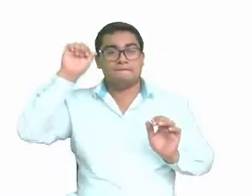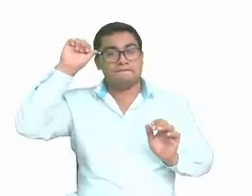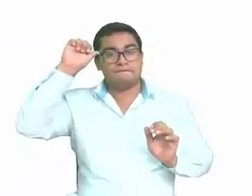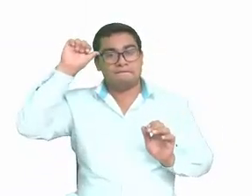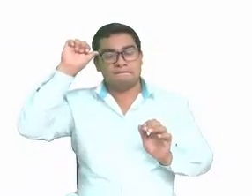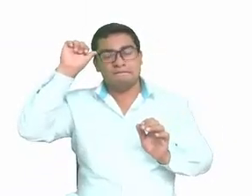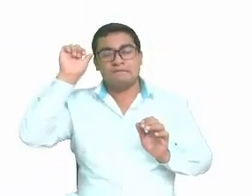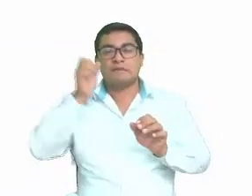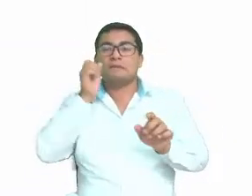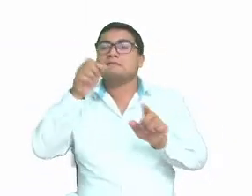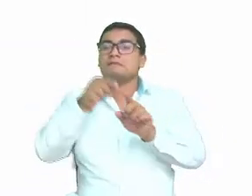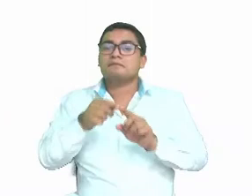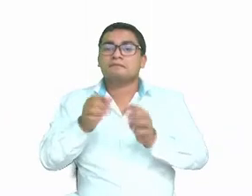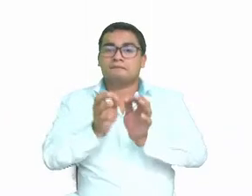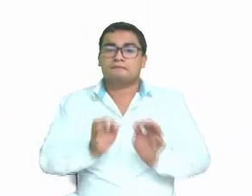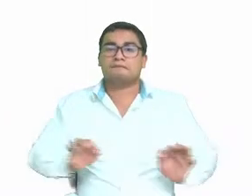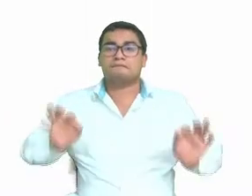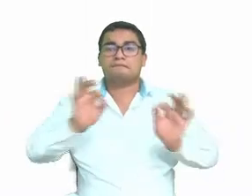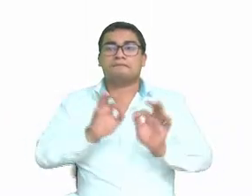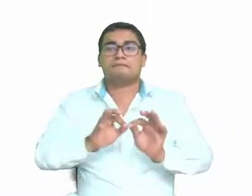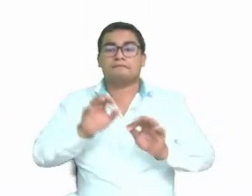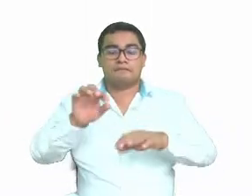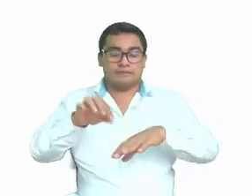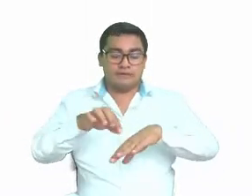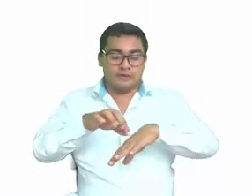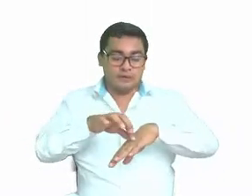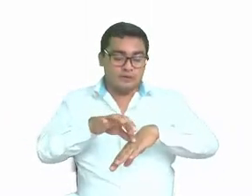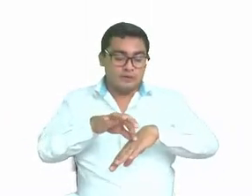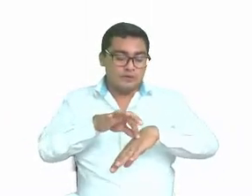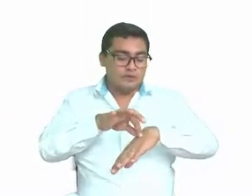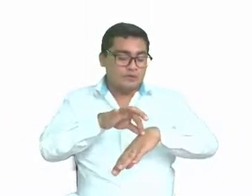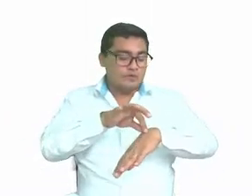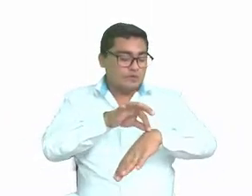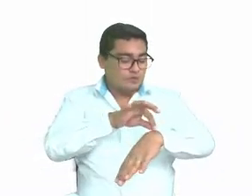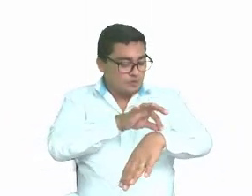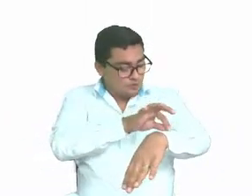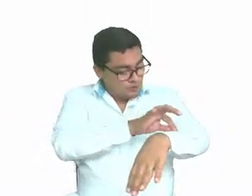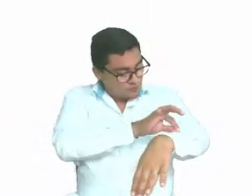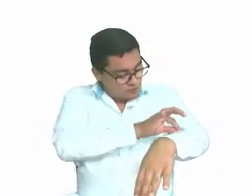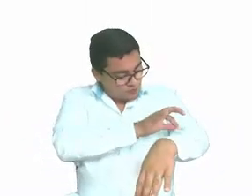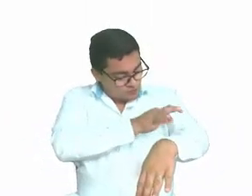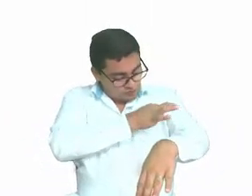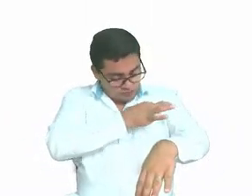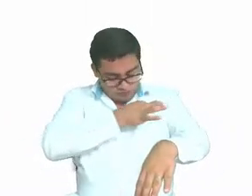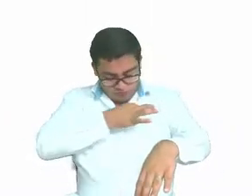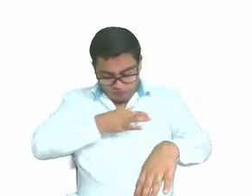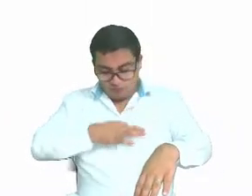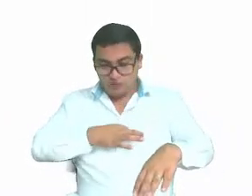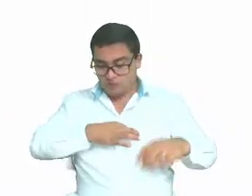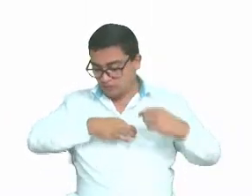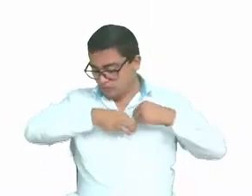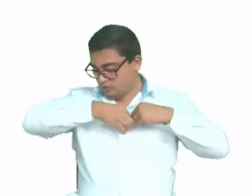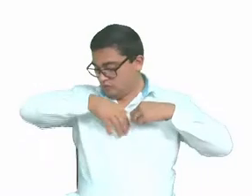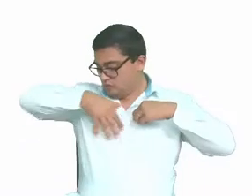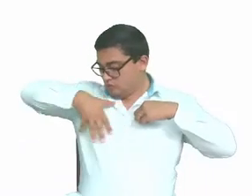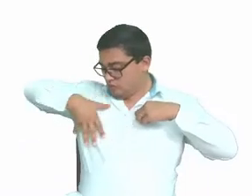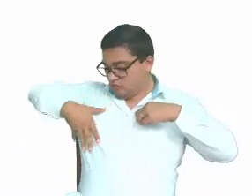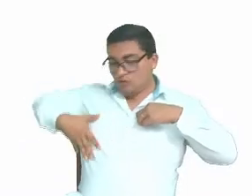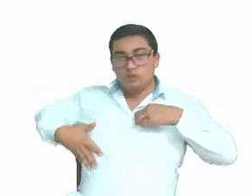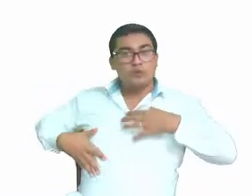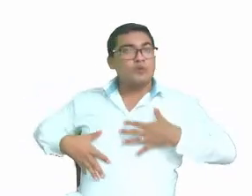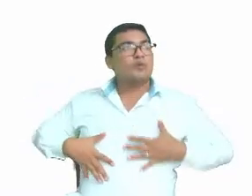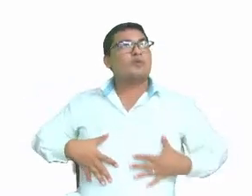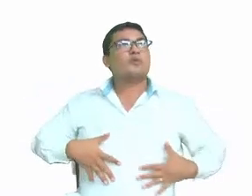de las arterias es conducir sangre del corazón a los capilares, sangre oxigenada.